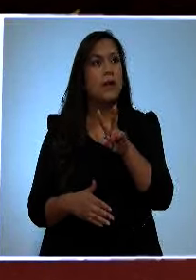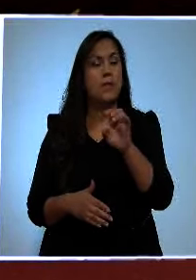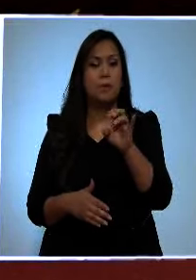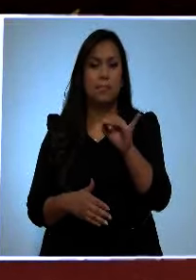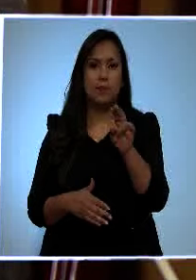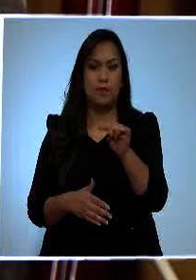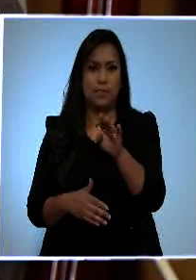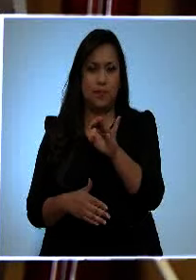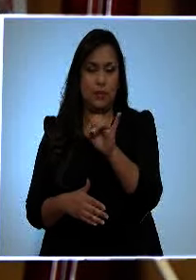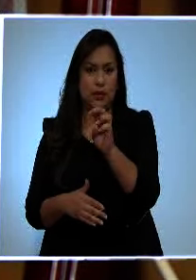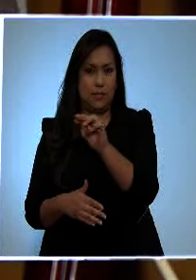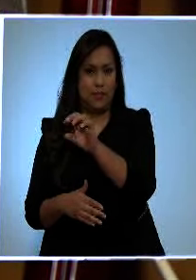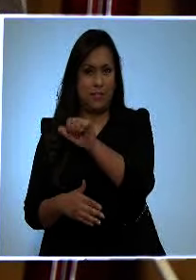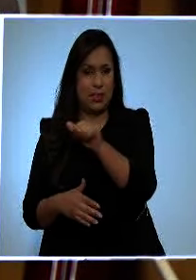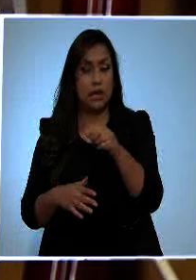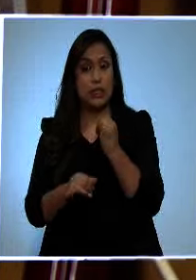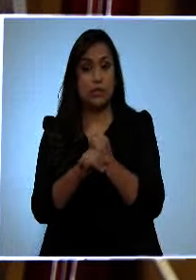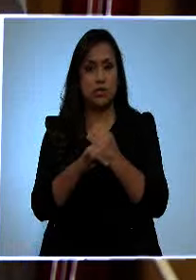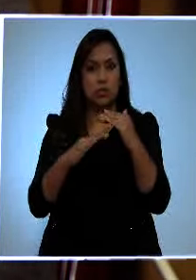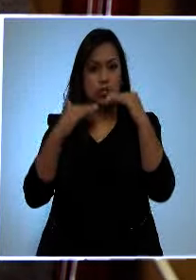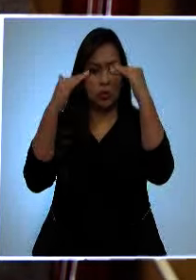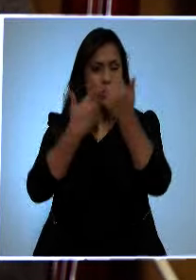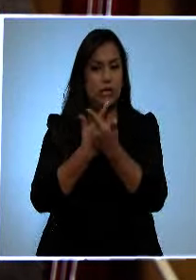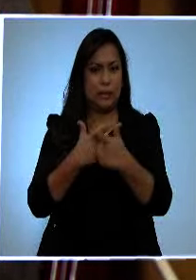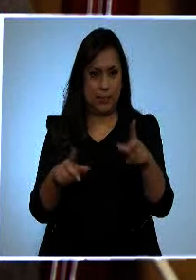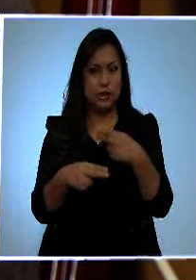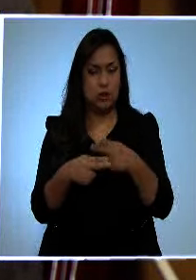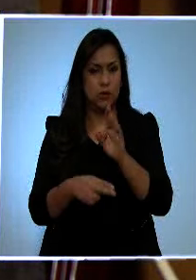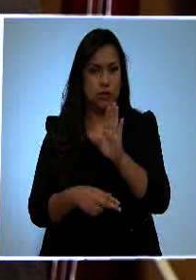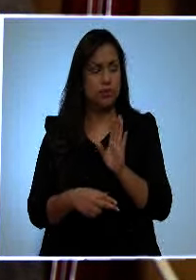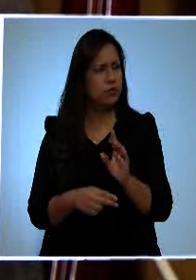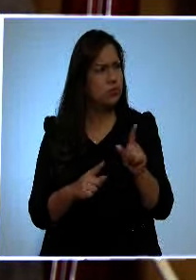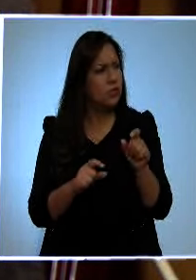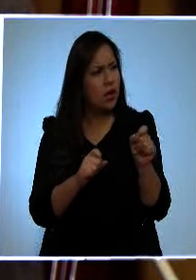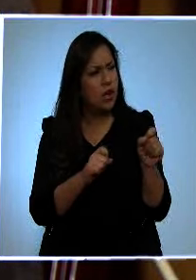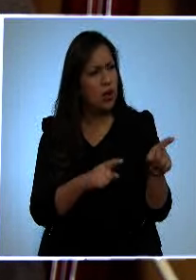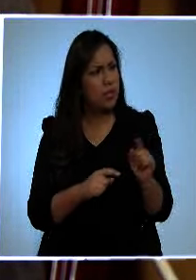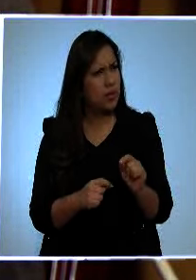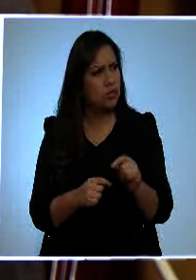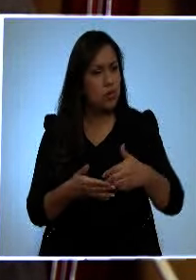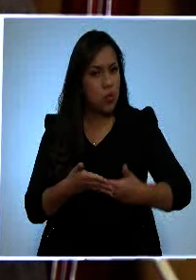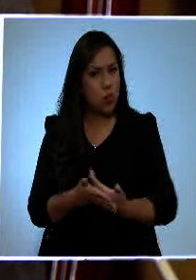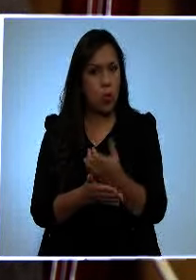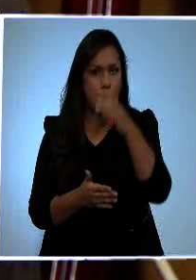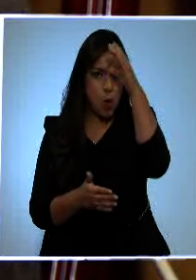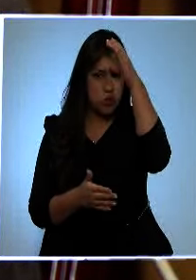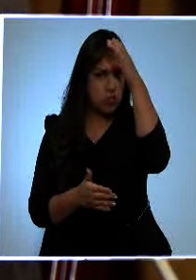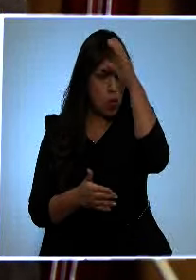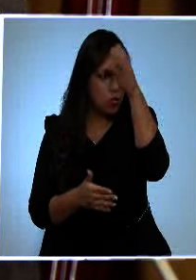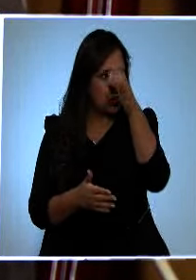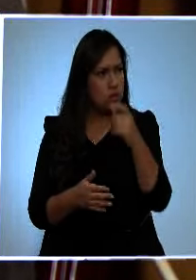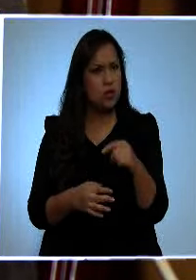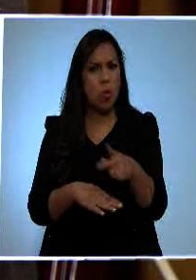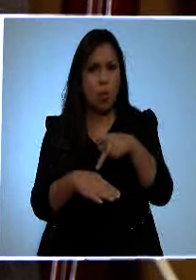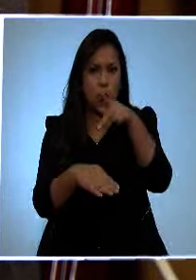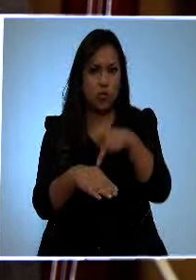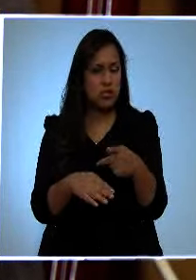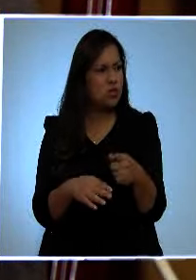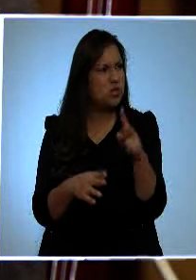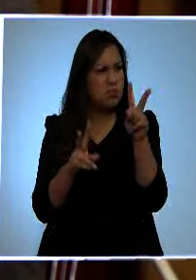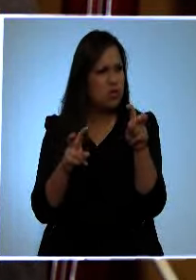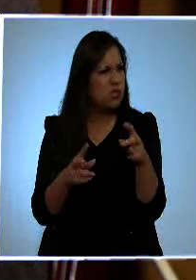superior la libertad queríamos iniciar esta entrevista preguntándoles sobre estos nuevos conceptos que incorpora esta profesión de qué se trata Y